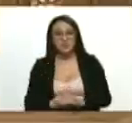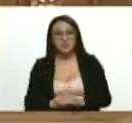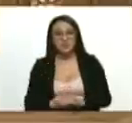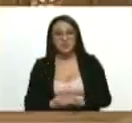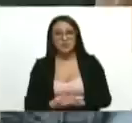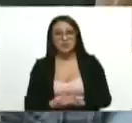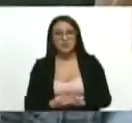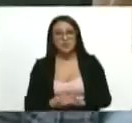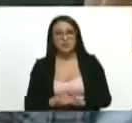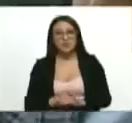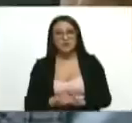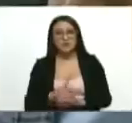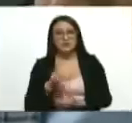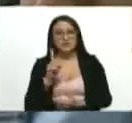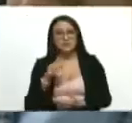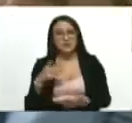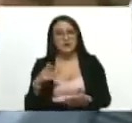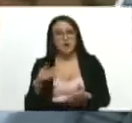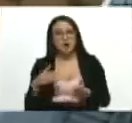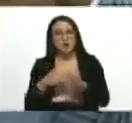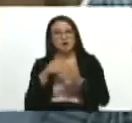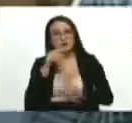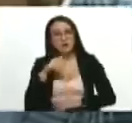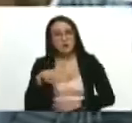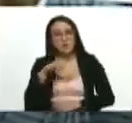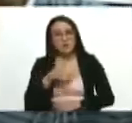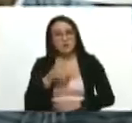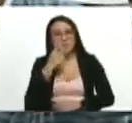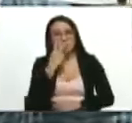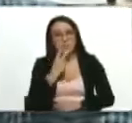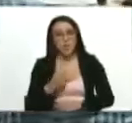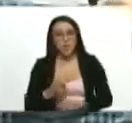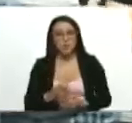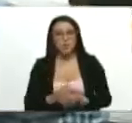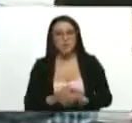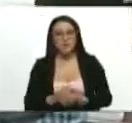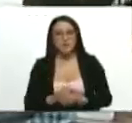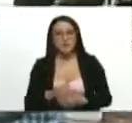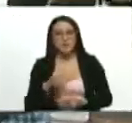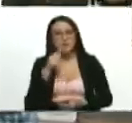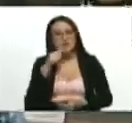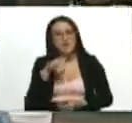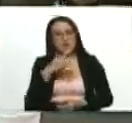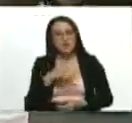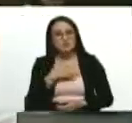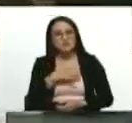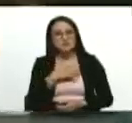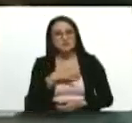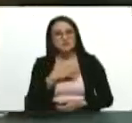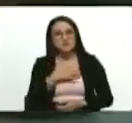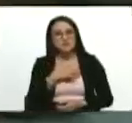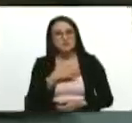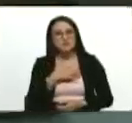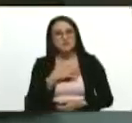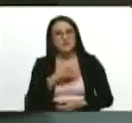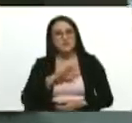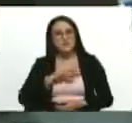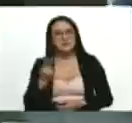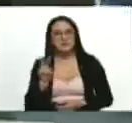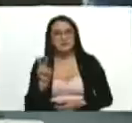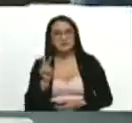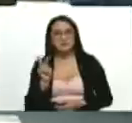iban fundamentalmente contra el pueblo más pobre, el pueblo sensible de